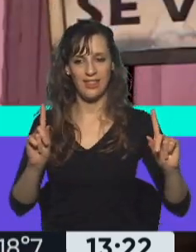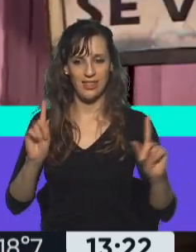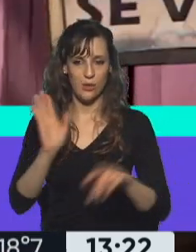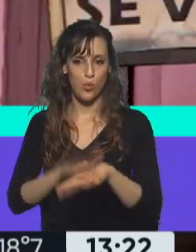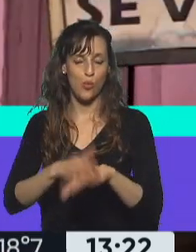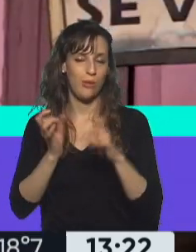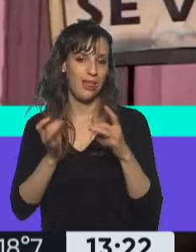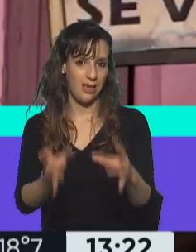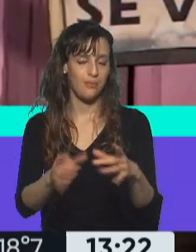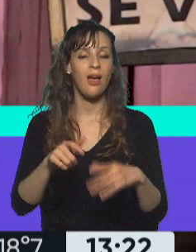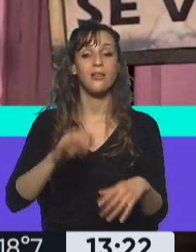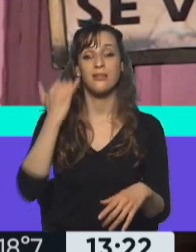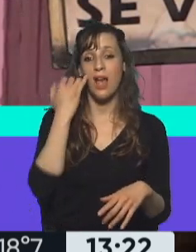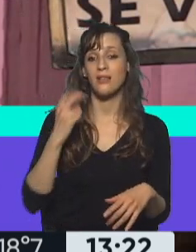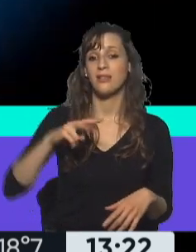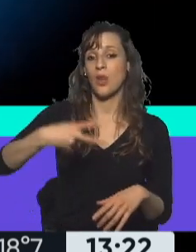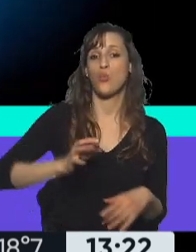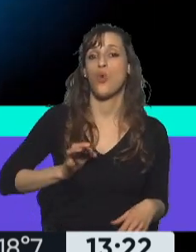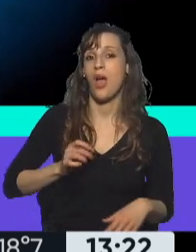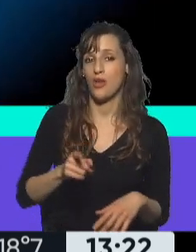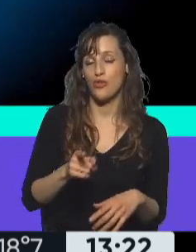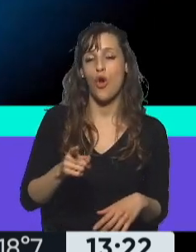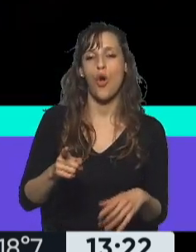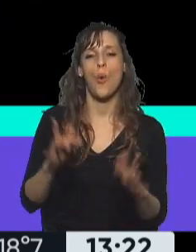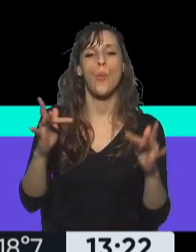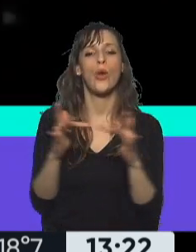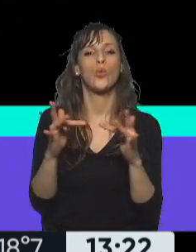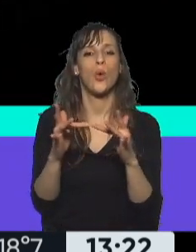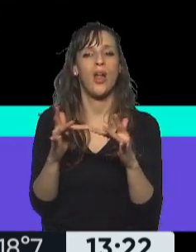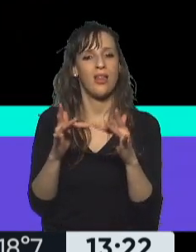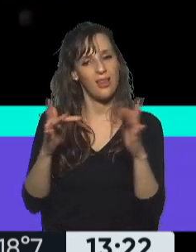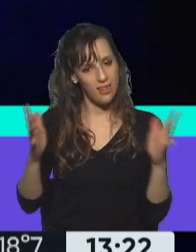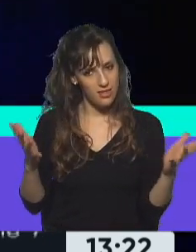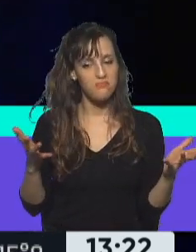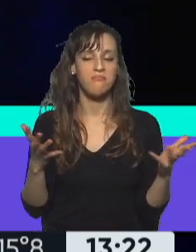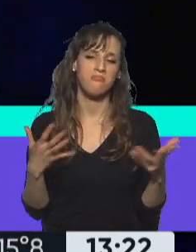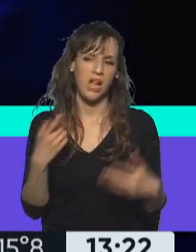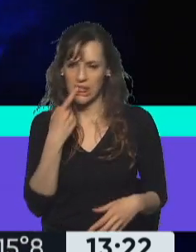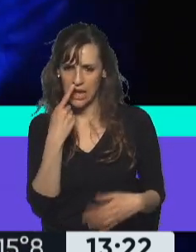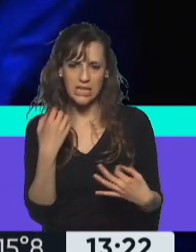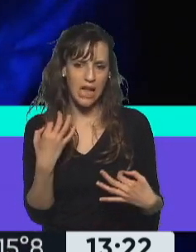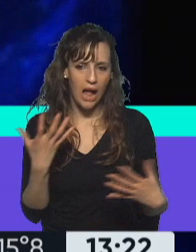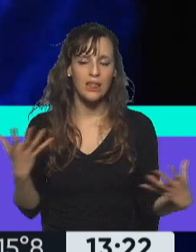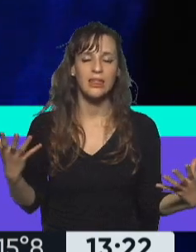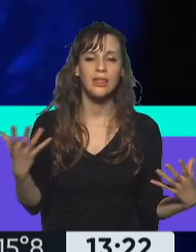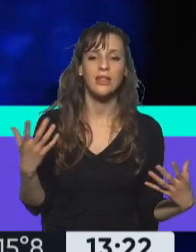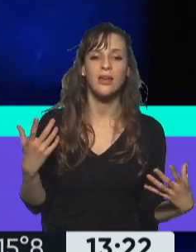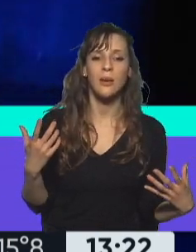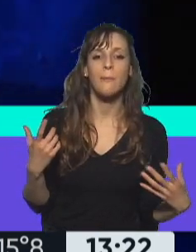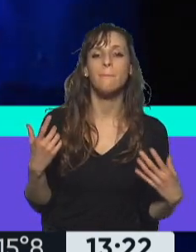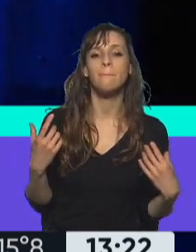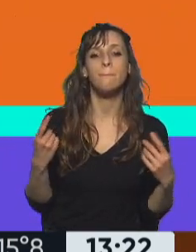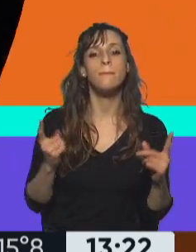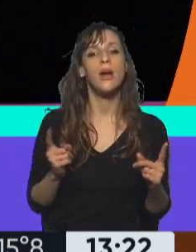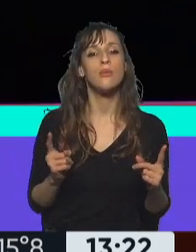Mundo se hace virtual desde La Plata, ¿sí? Desde La Plata, con una proyección muy interesante porque no solo está allí en su sitio